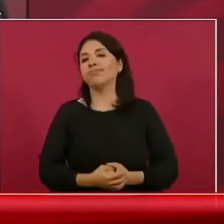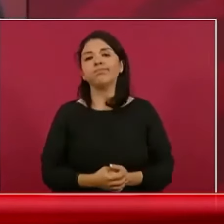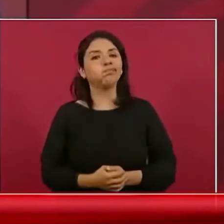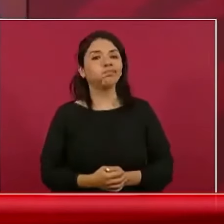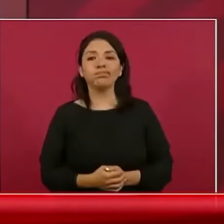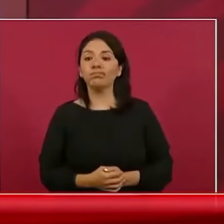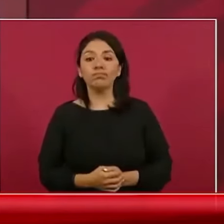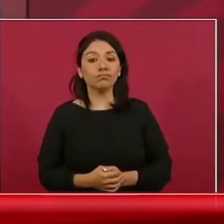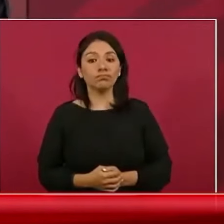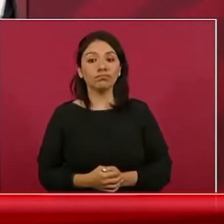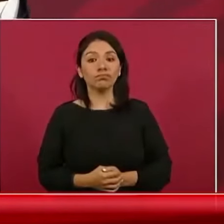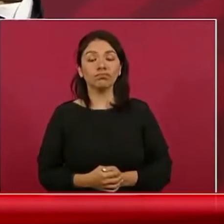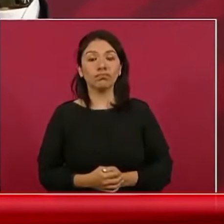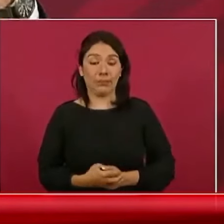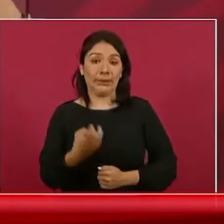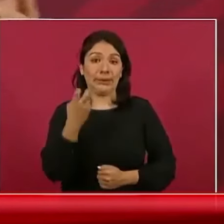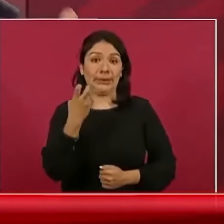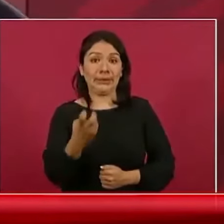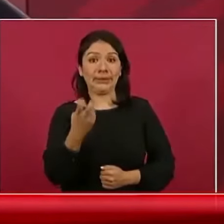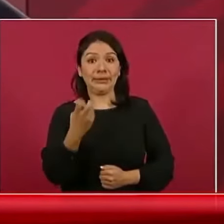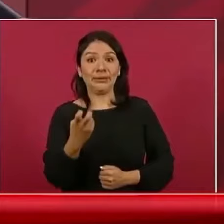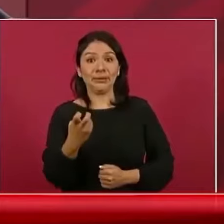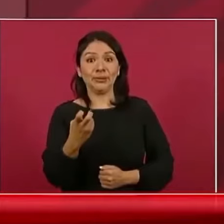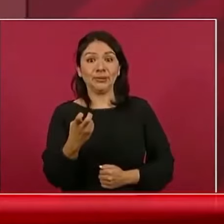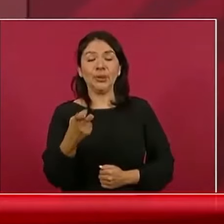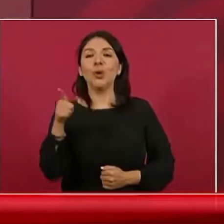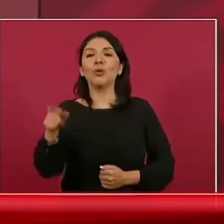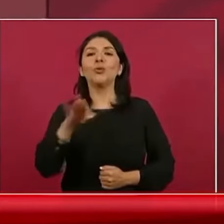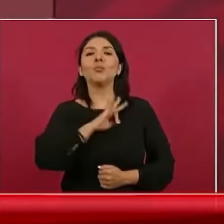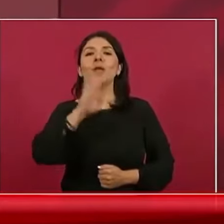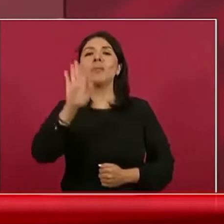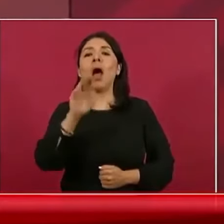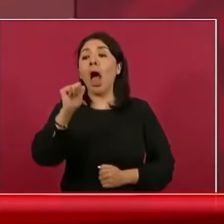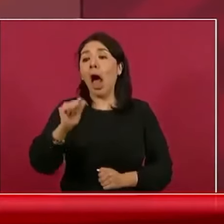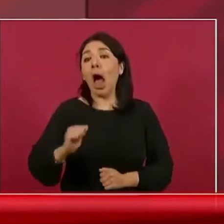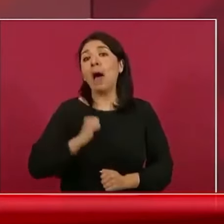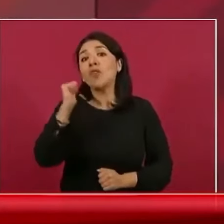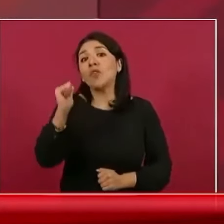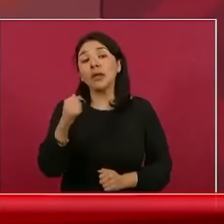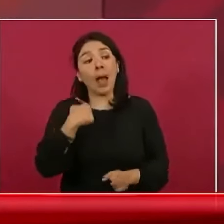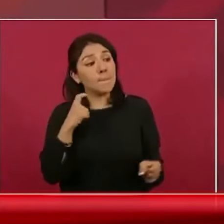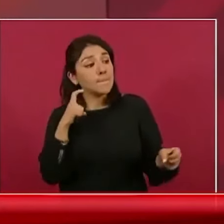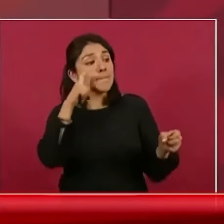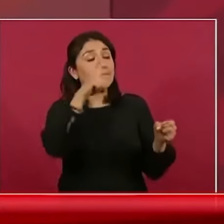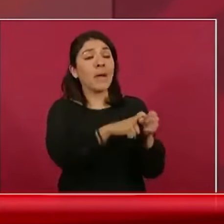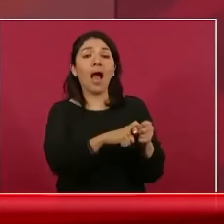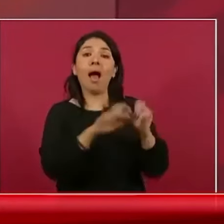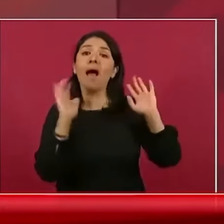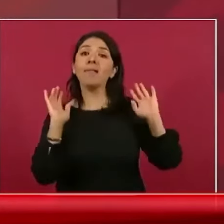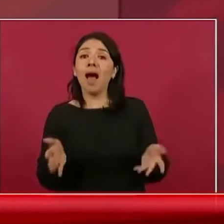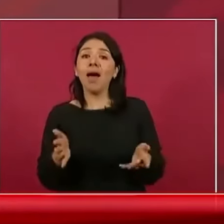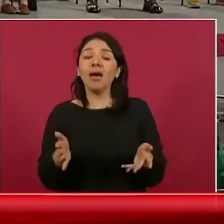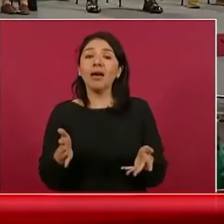de esa manera vas a tener la ventaja por qué